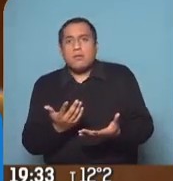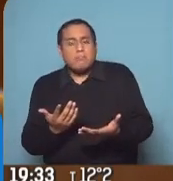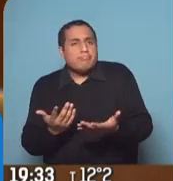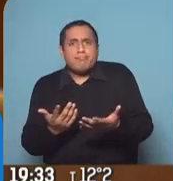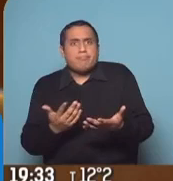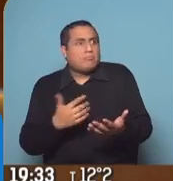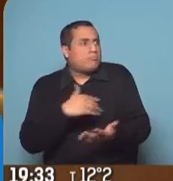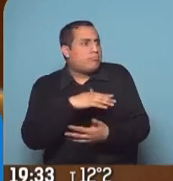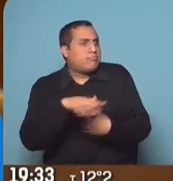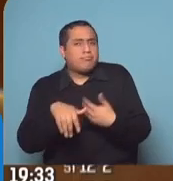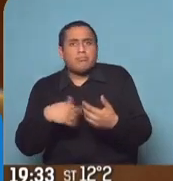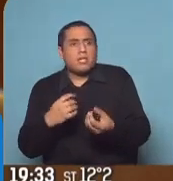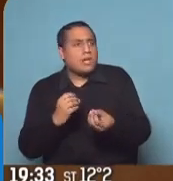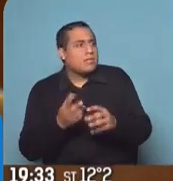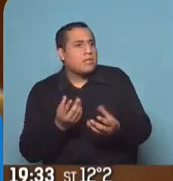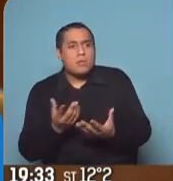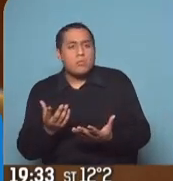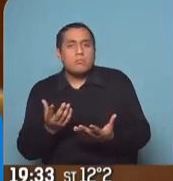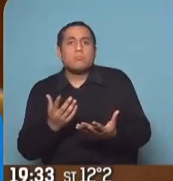inestabilidad institucional.